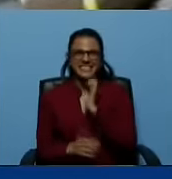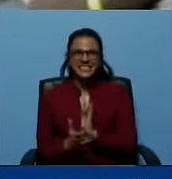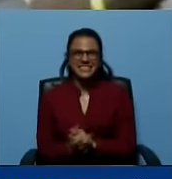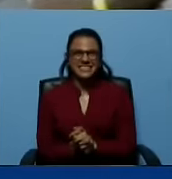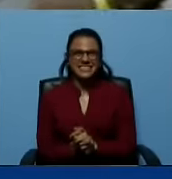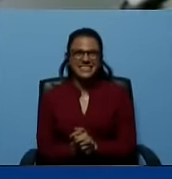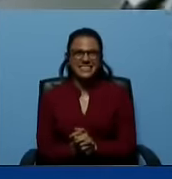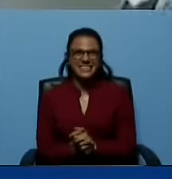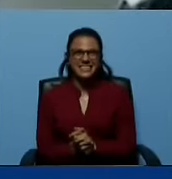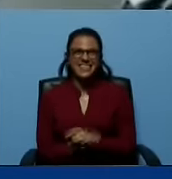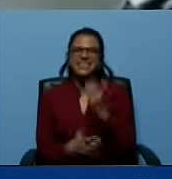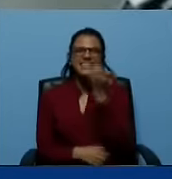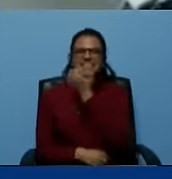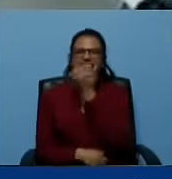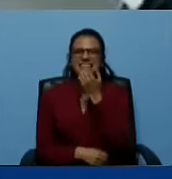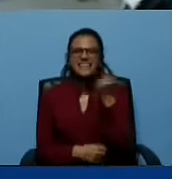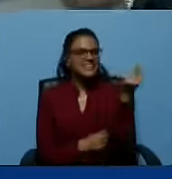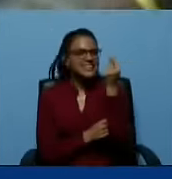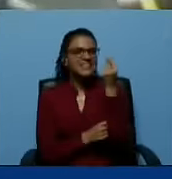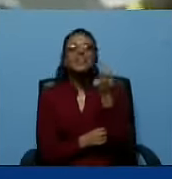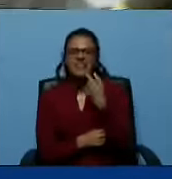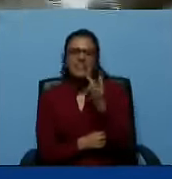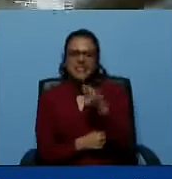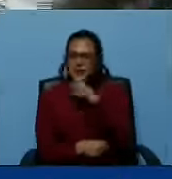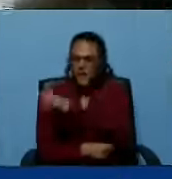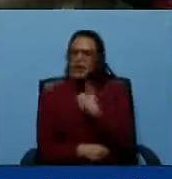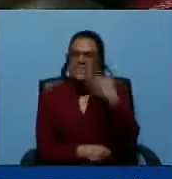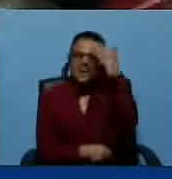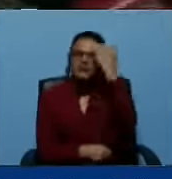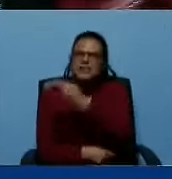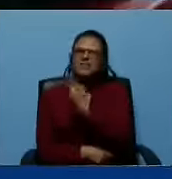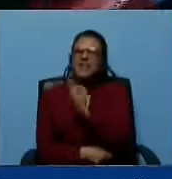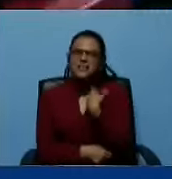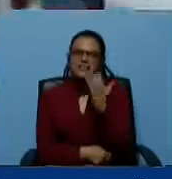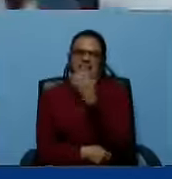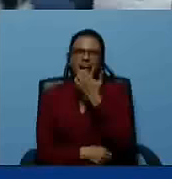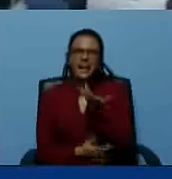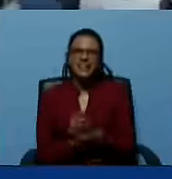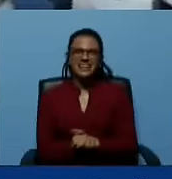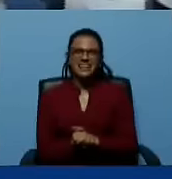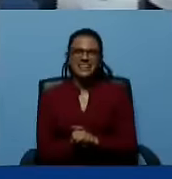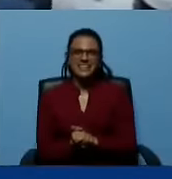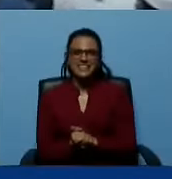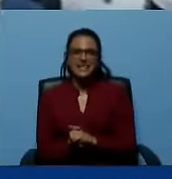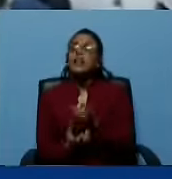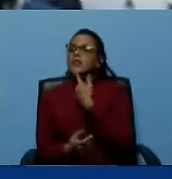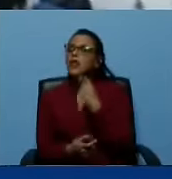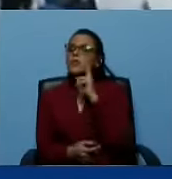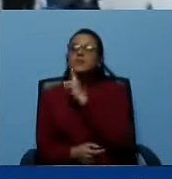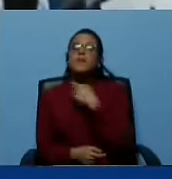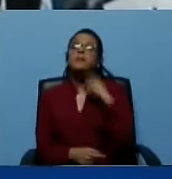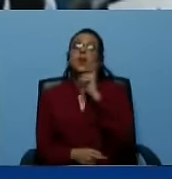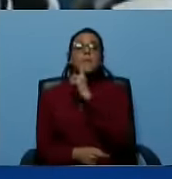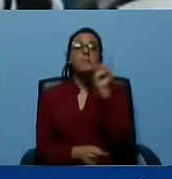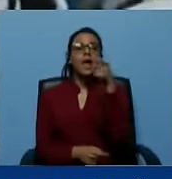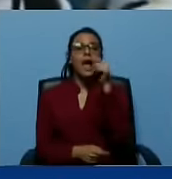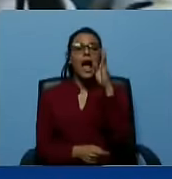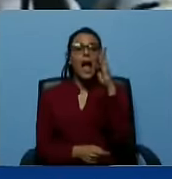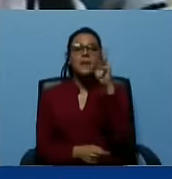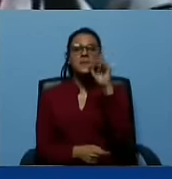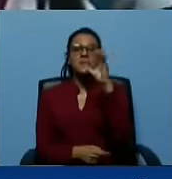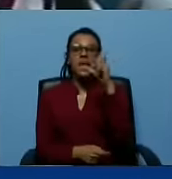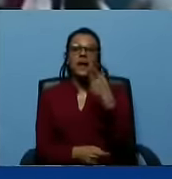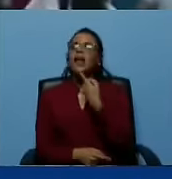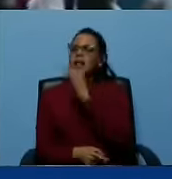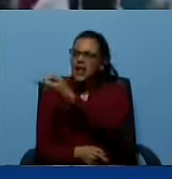¿Qué dice? ¿Qué dice aquí? Dale el micrófono, que me interesa su comentario. ¿Cómo la vio? Dime tu nombre. Gabriel. Gabriel, ¿qué dice